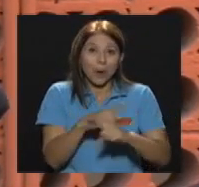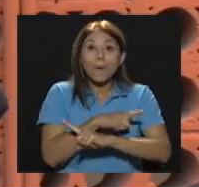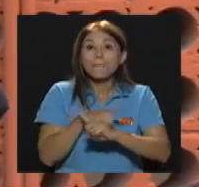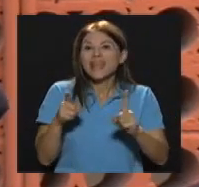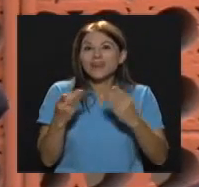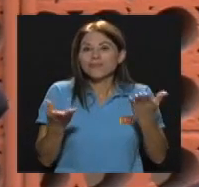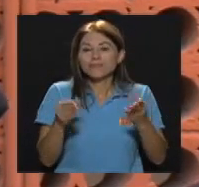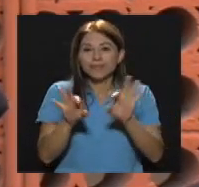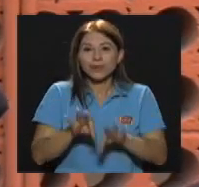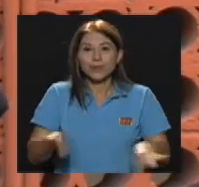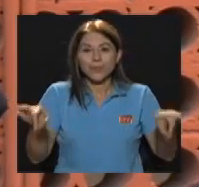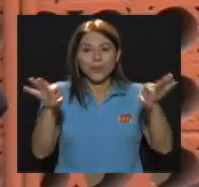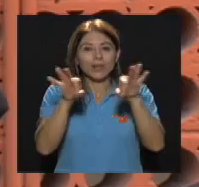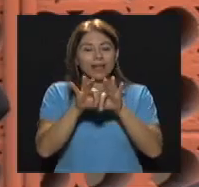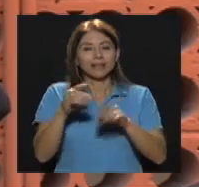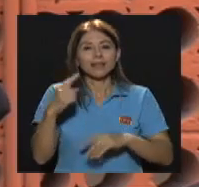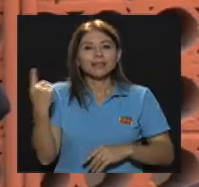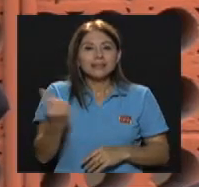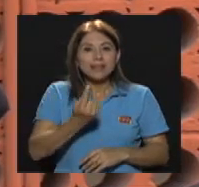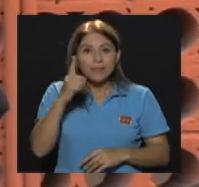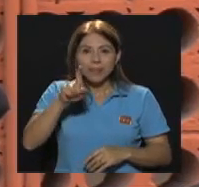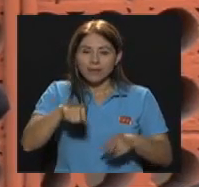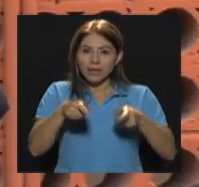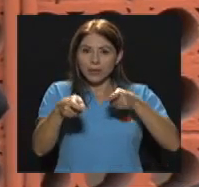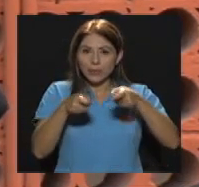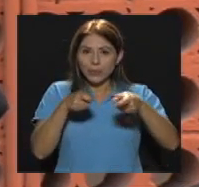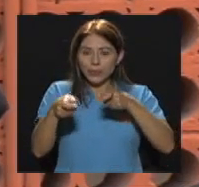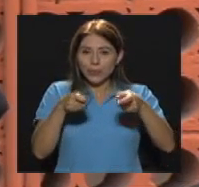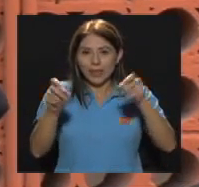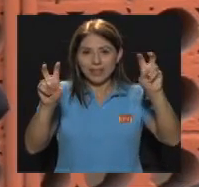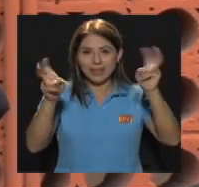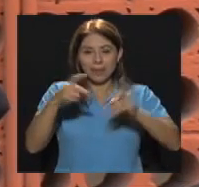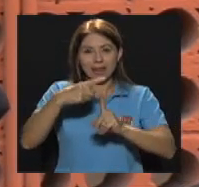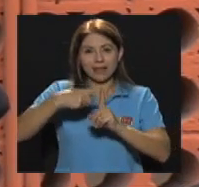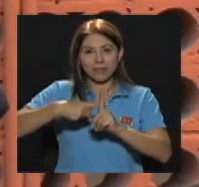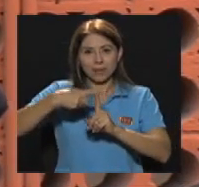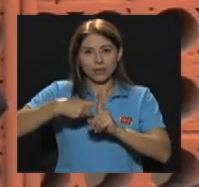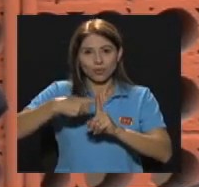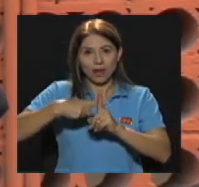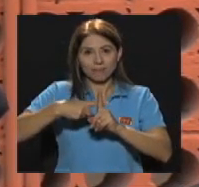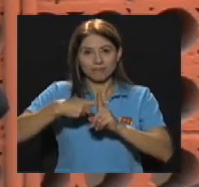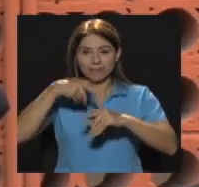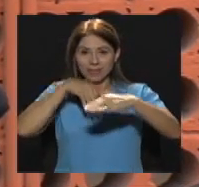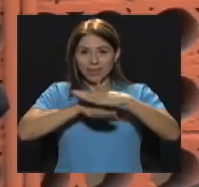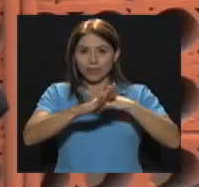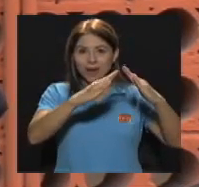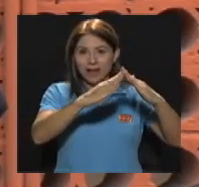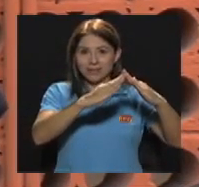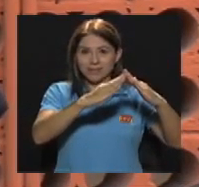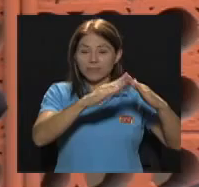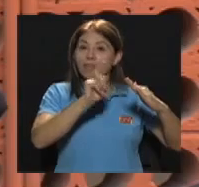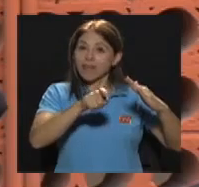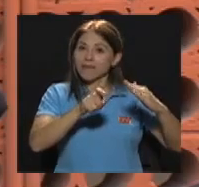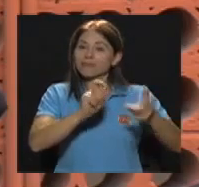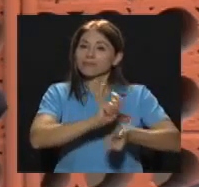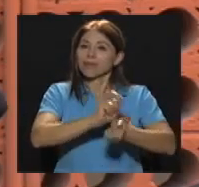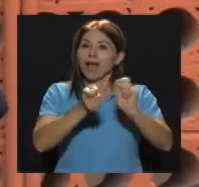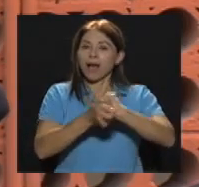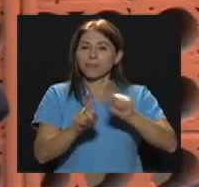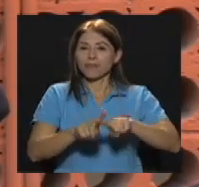lo importante es siempre tener un control sobre el tema de la temperatura interior con respecto a la